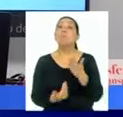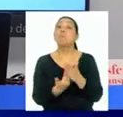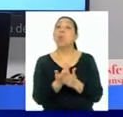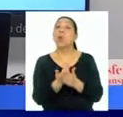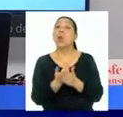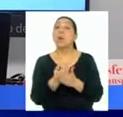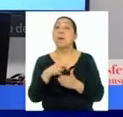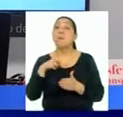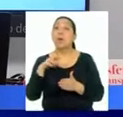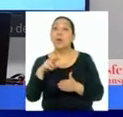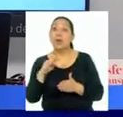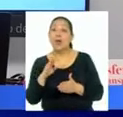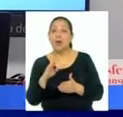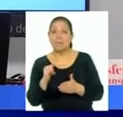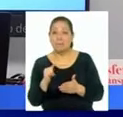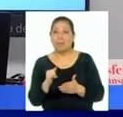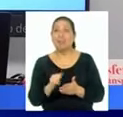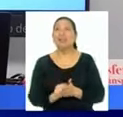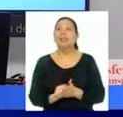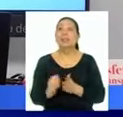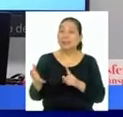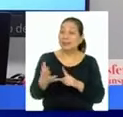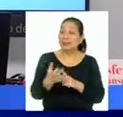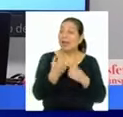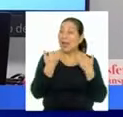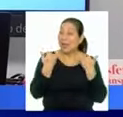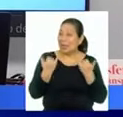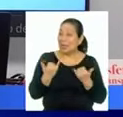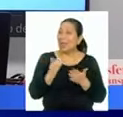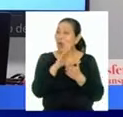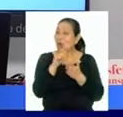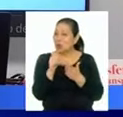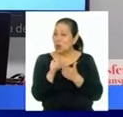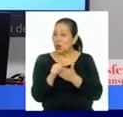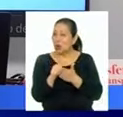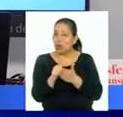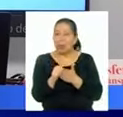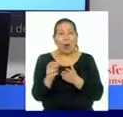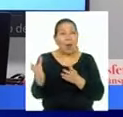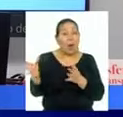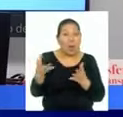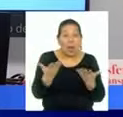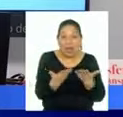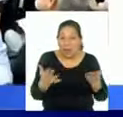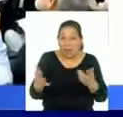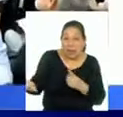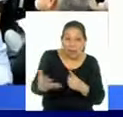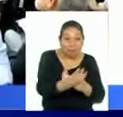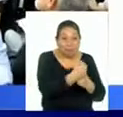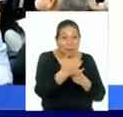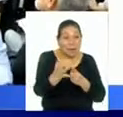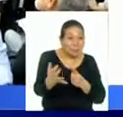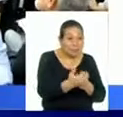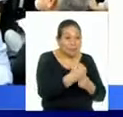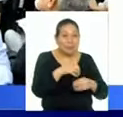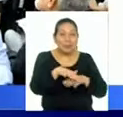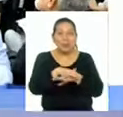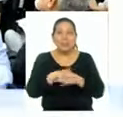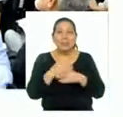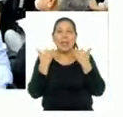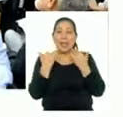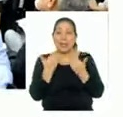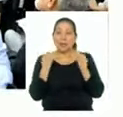Modernización del PRONAVI, el Programa Nacional de Bienes Incautados. Aquí es donde todos aquellos bienes que son incautados finalmente terminan siendo administrados.